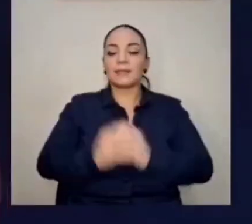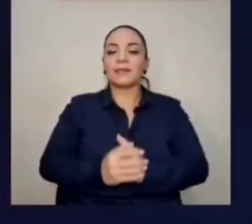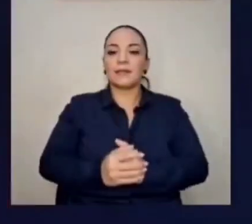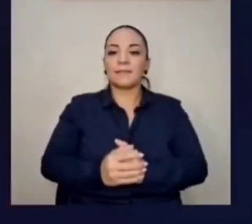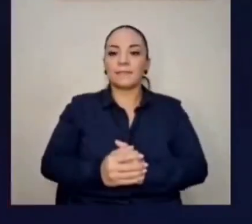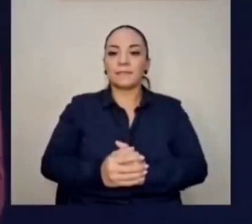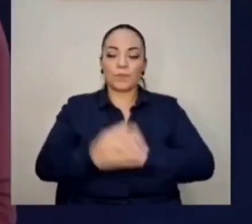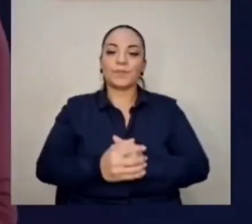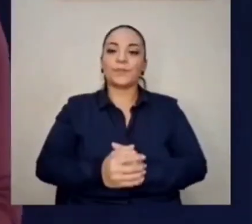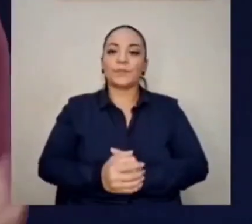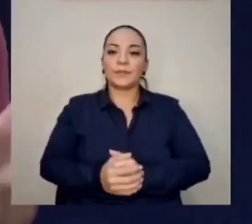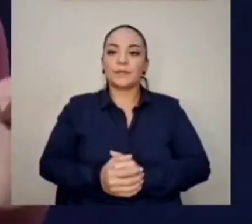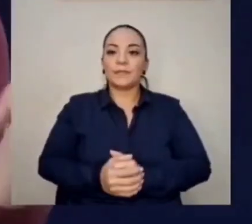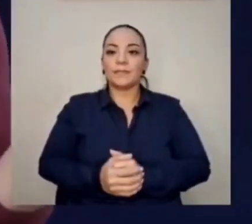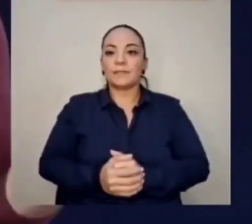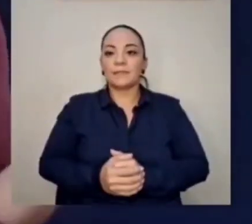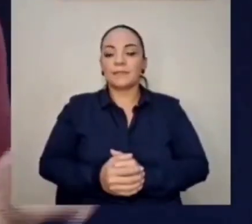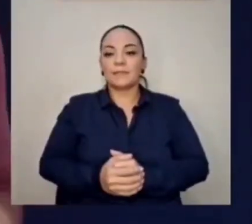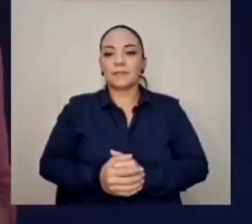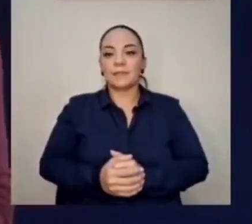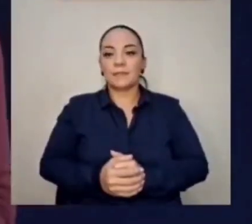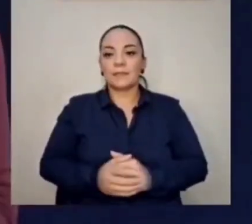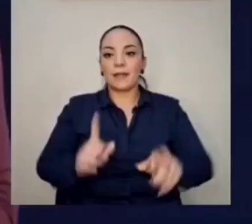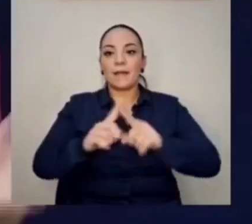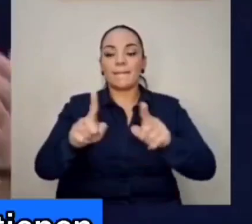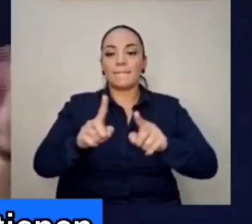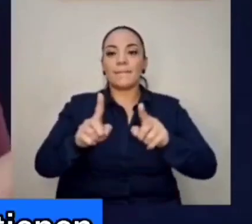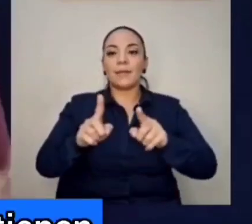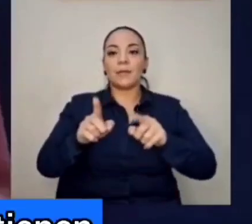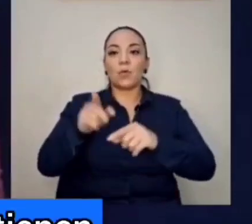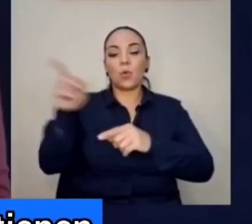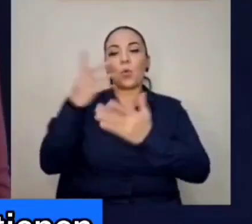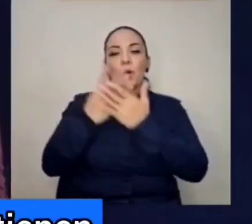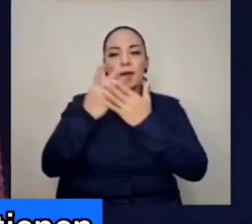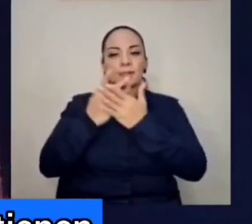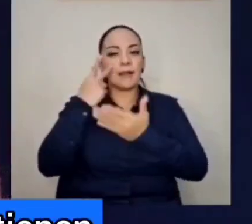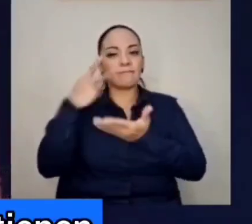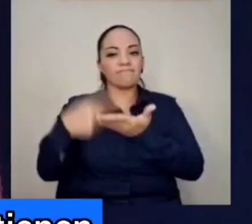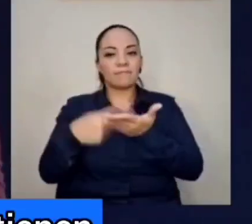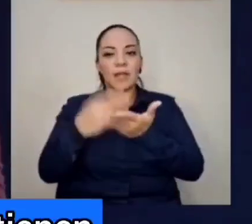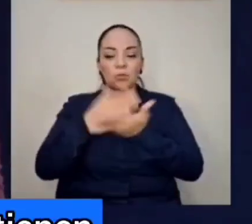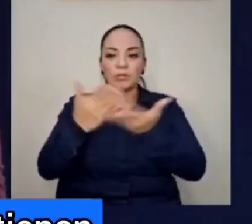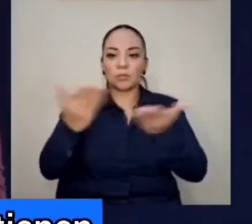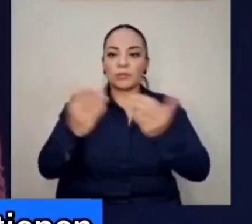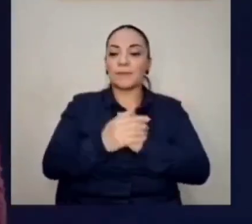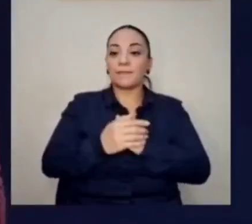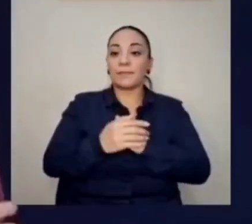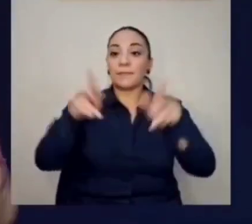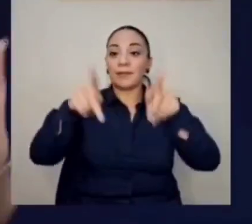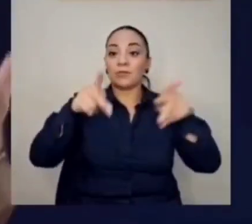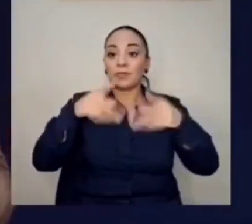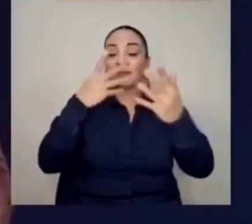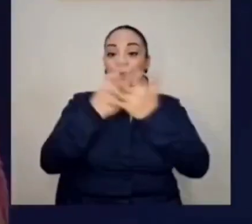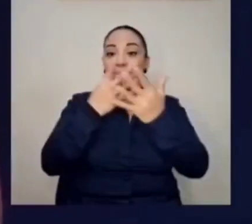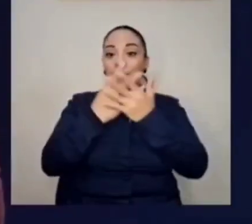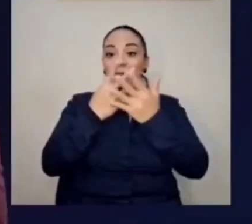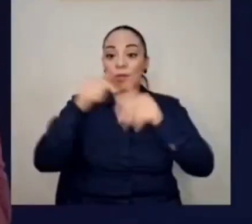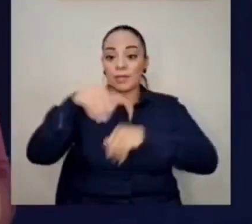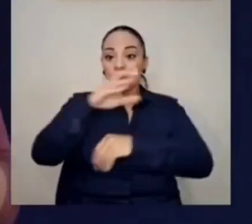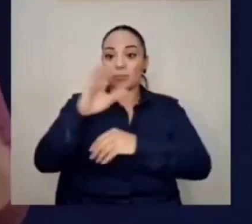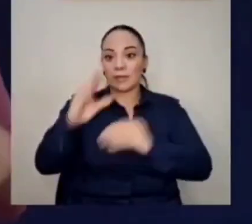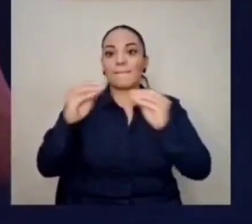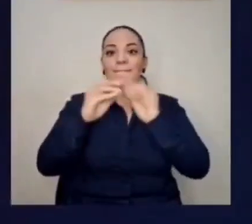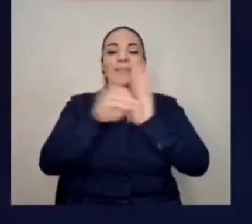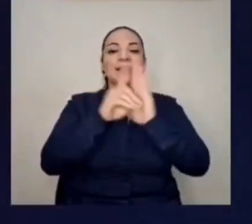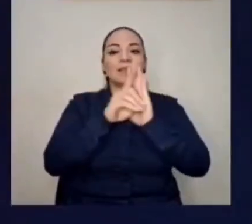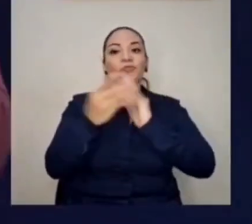a la magnitud, vimos algunas cosas en el penal. Evidentemente los presos en Costa Rica tienen mucho más derechos que en El Salvador. Eso es